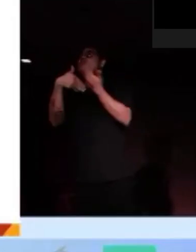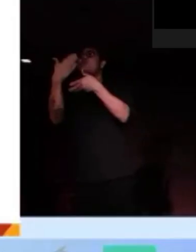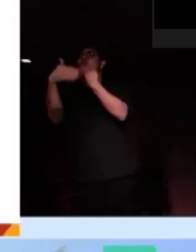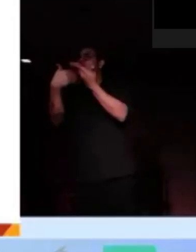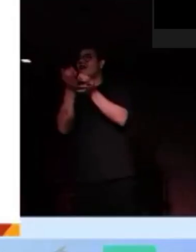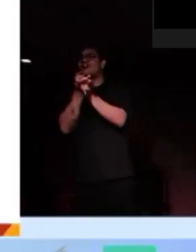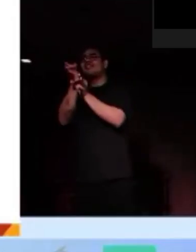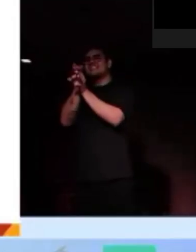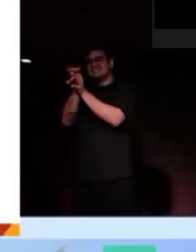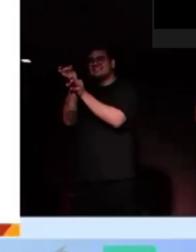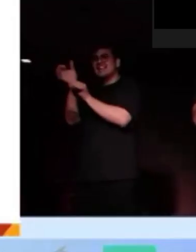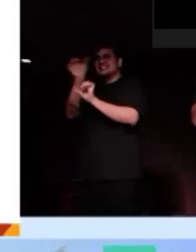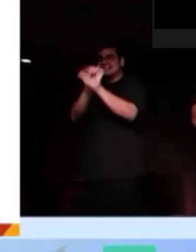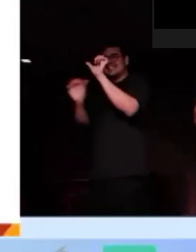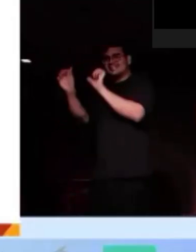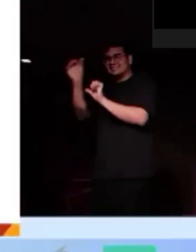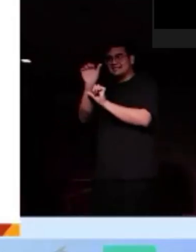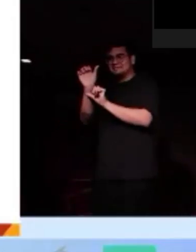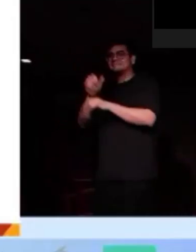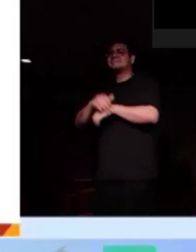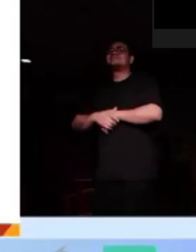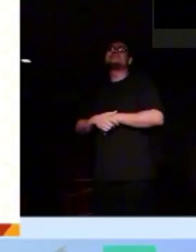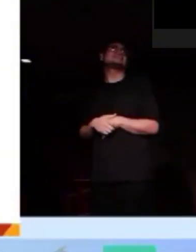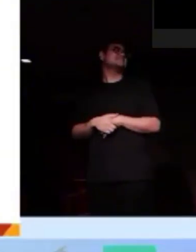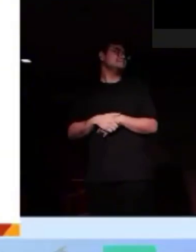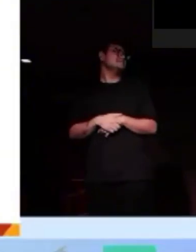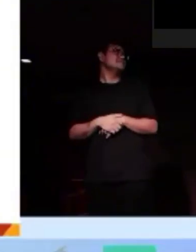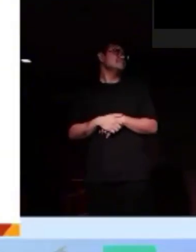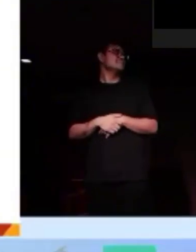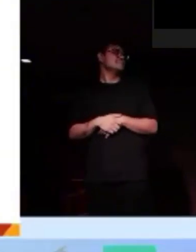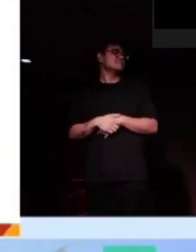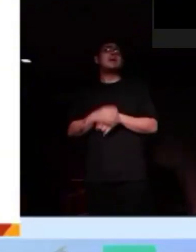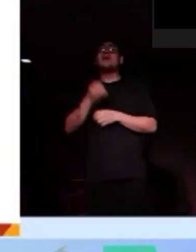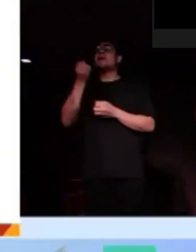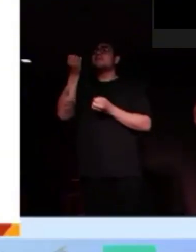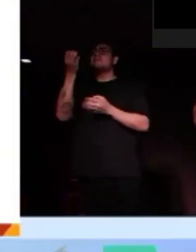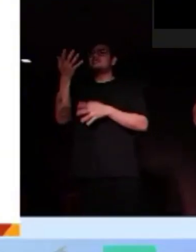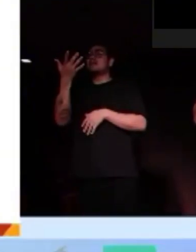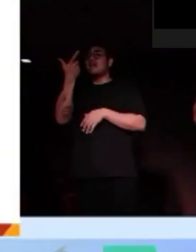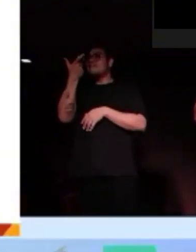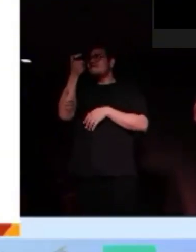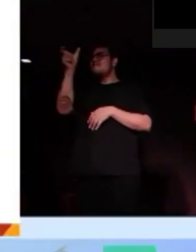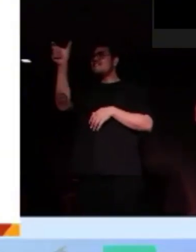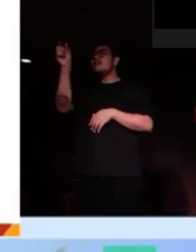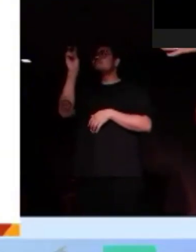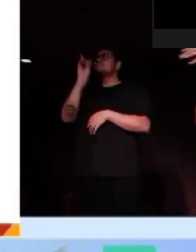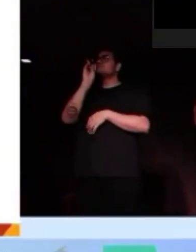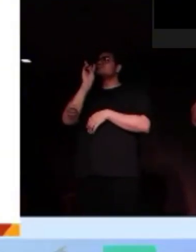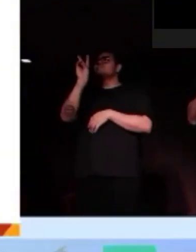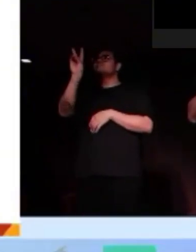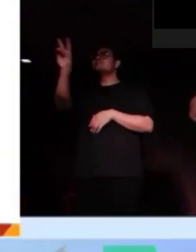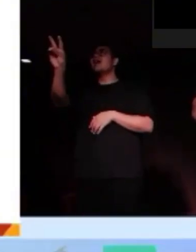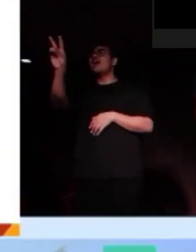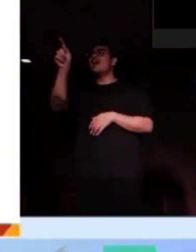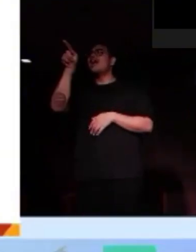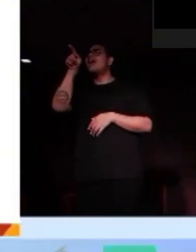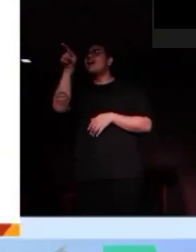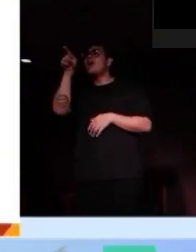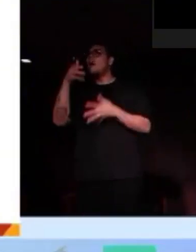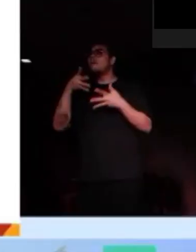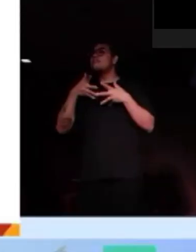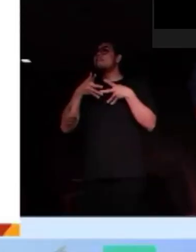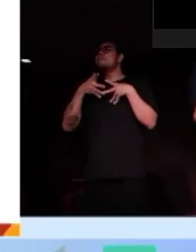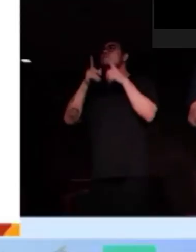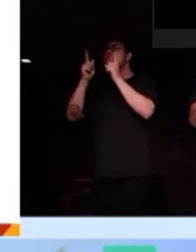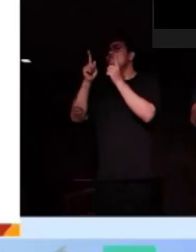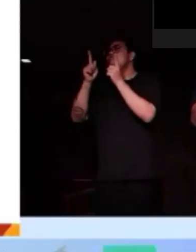la creencia. Porque muchos estudiantes miraban el video, veían a sus profesoras, Quique les hacía